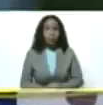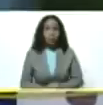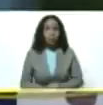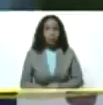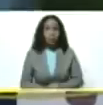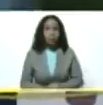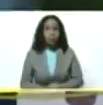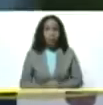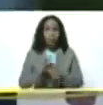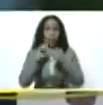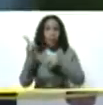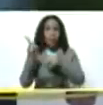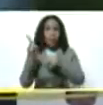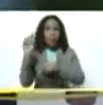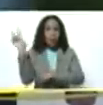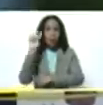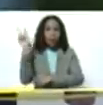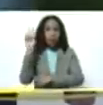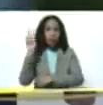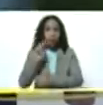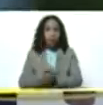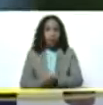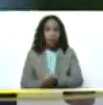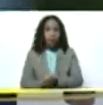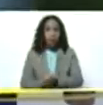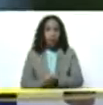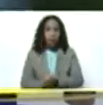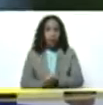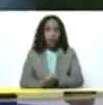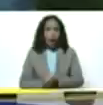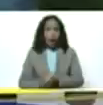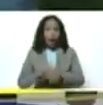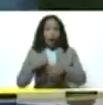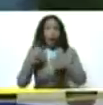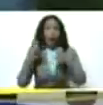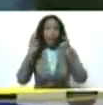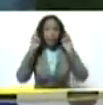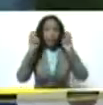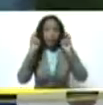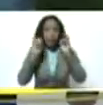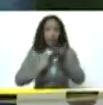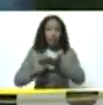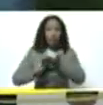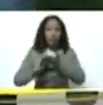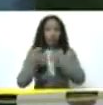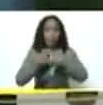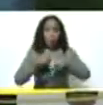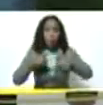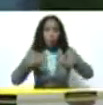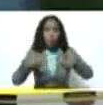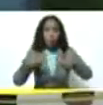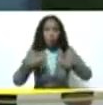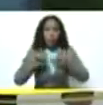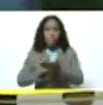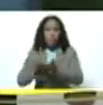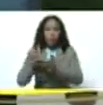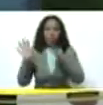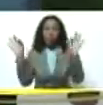Y esa Venezuela, en ritmo de recuperación, no la excluye nadie.